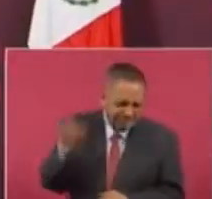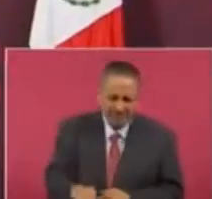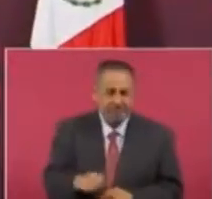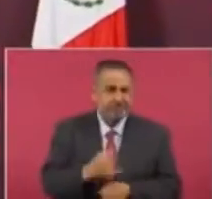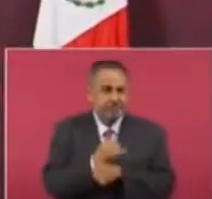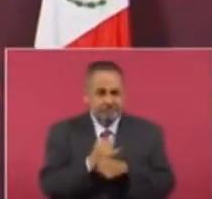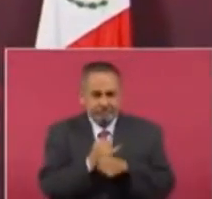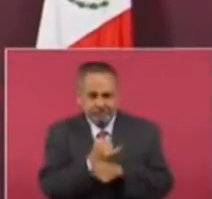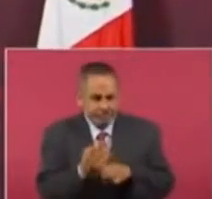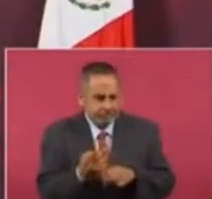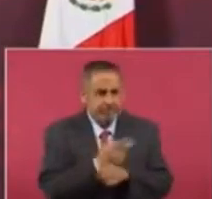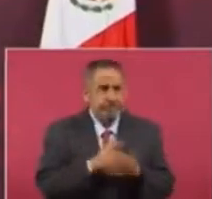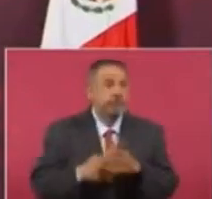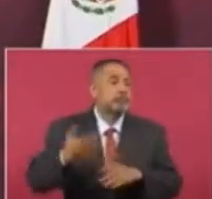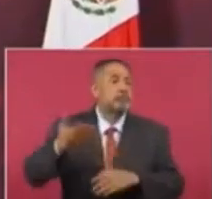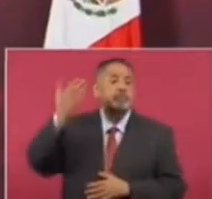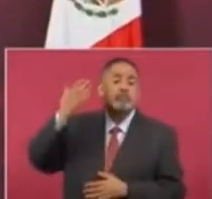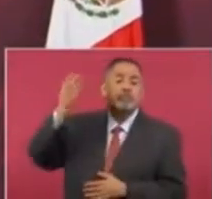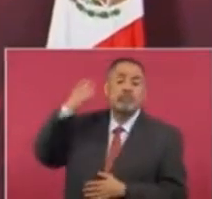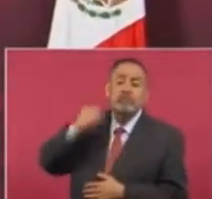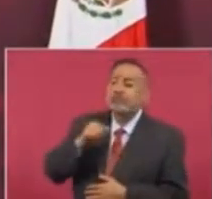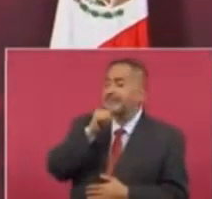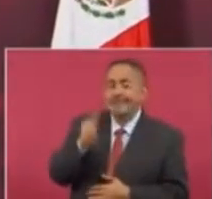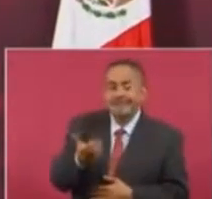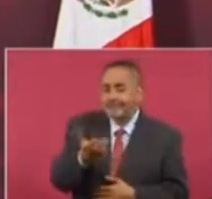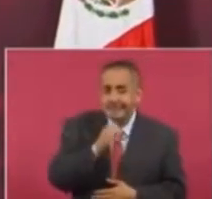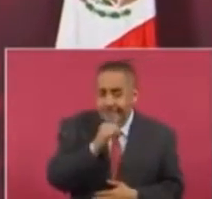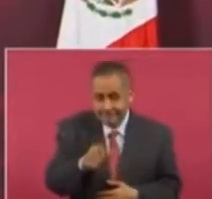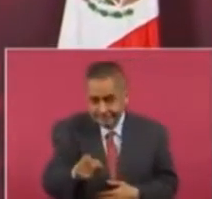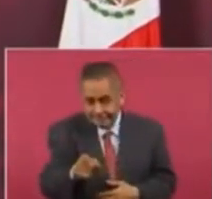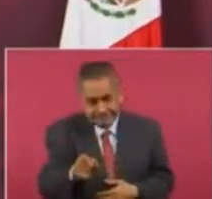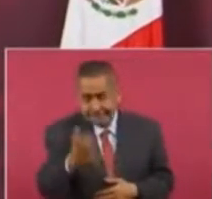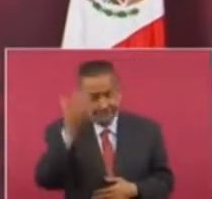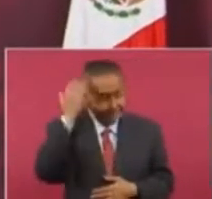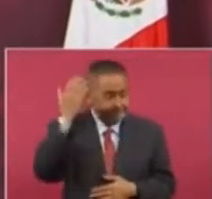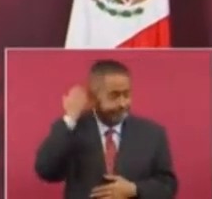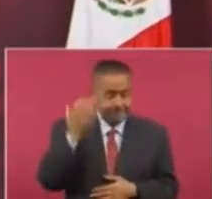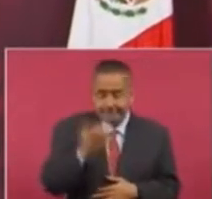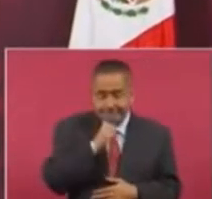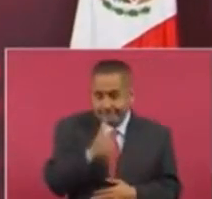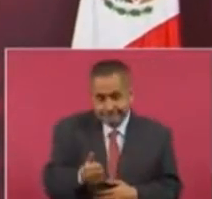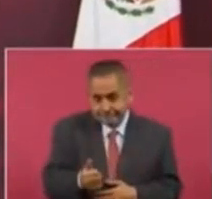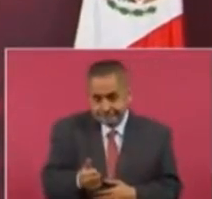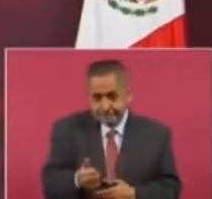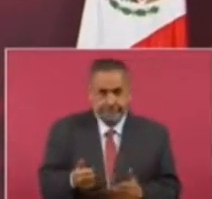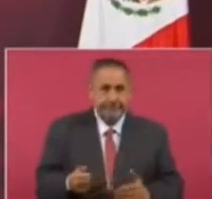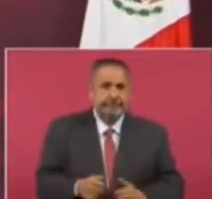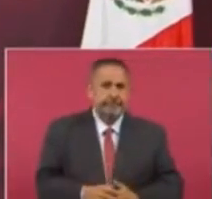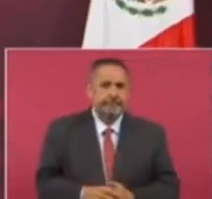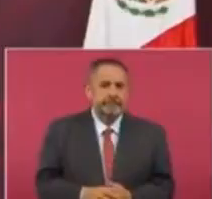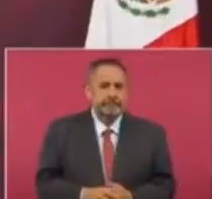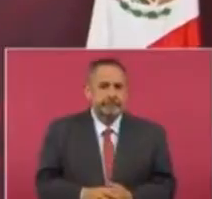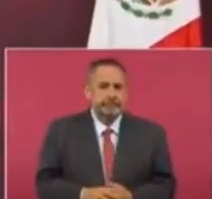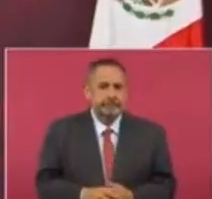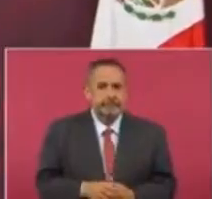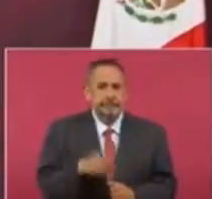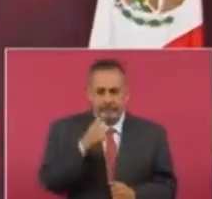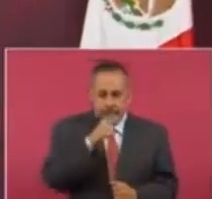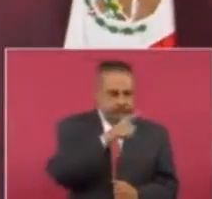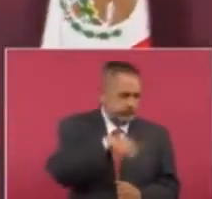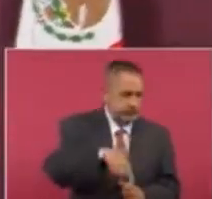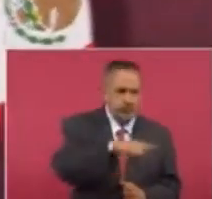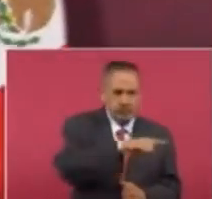silencio no tapamos nada y no hay impunidad así lo dijo hoy el presidente Andrés Manuel López Obrador al reprochar la